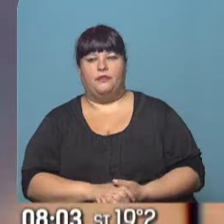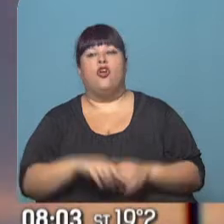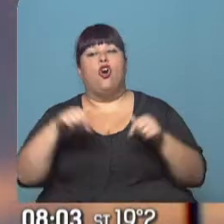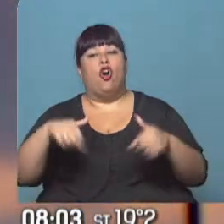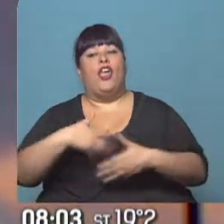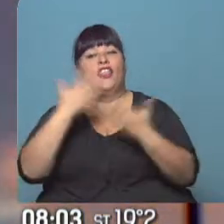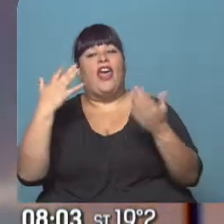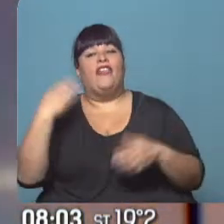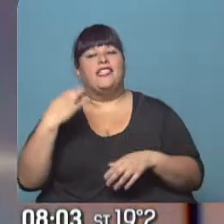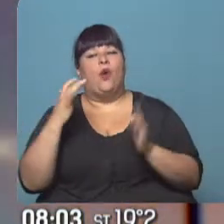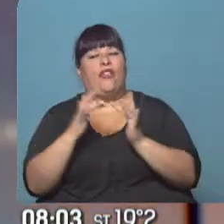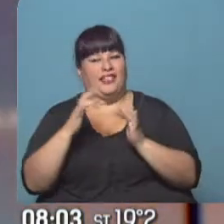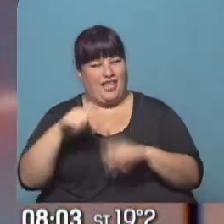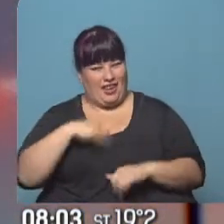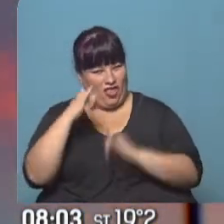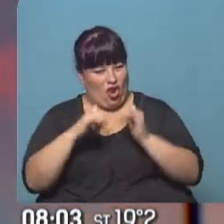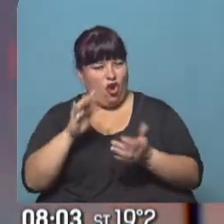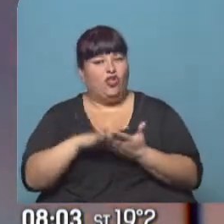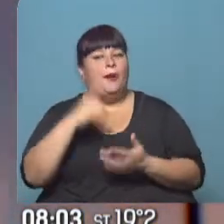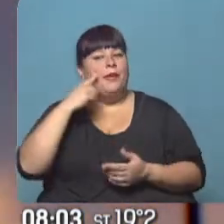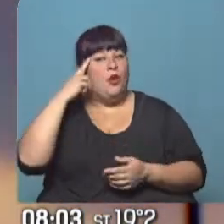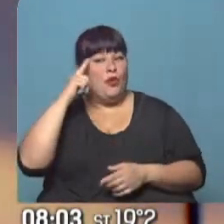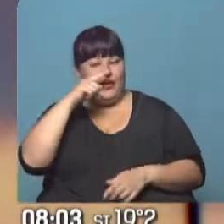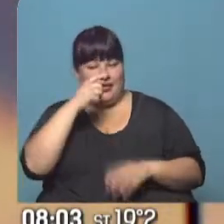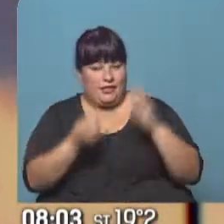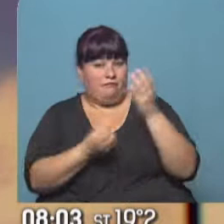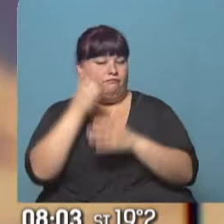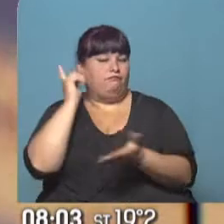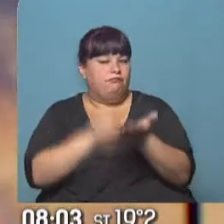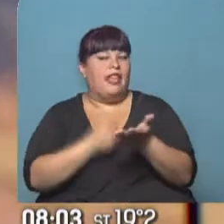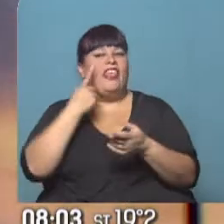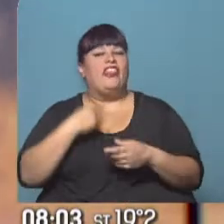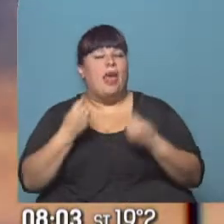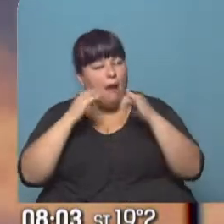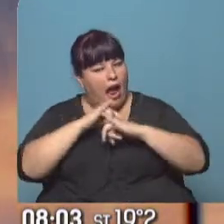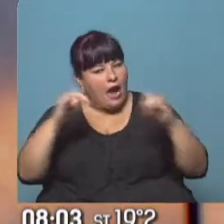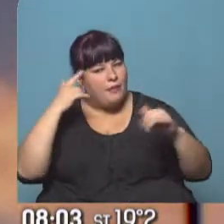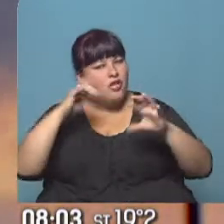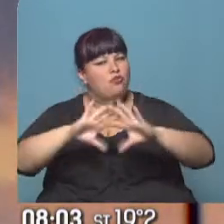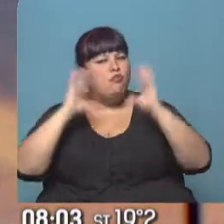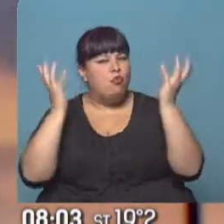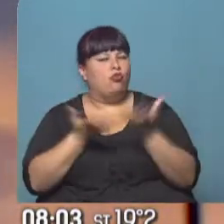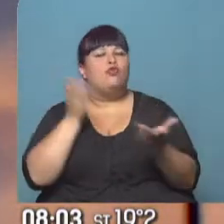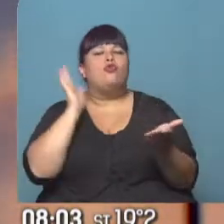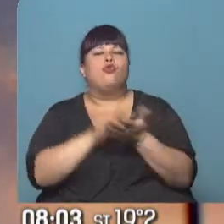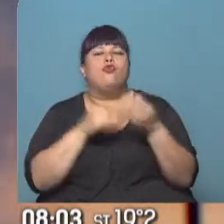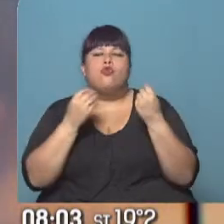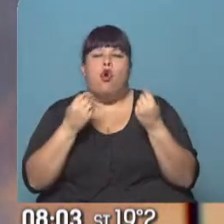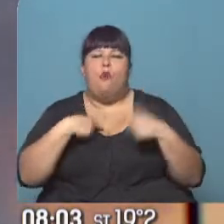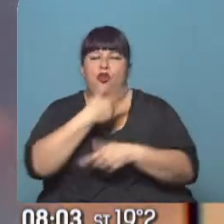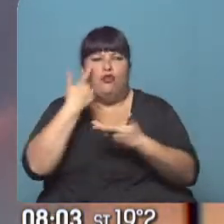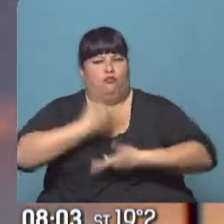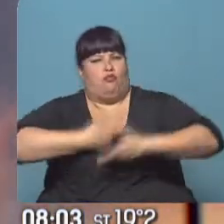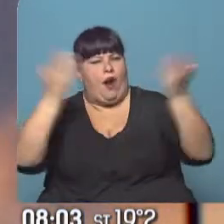Hoy es el Día de la Seguridad Informática. Decíamos desde el 97 que se fija un día para crear conciencia en el mundo sobre cómo nos